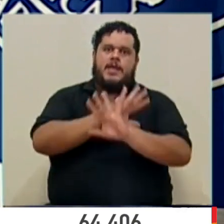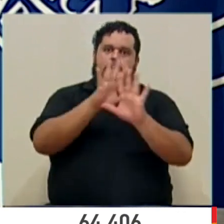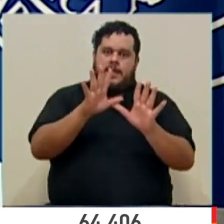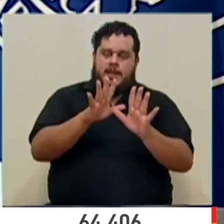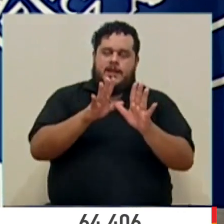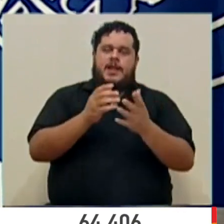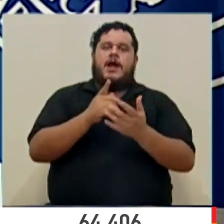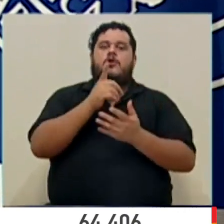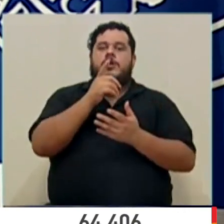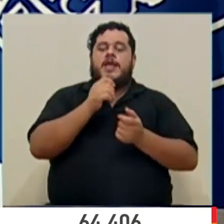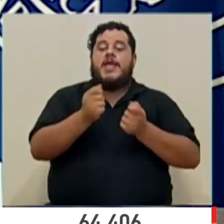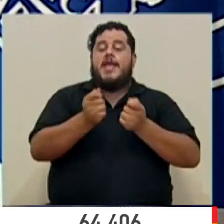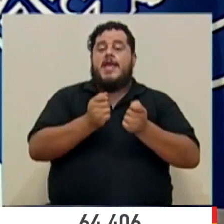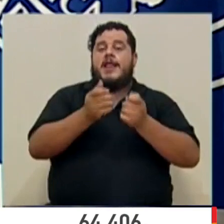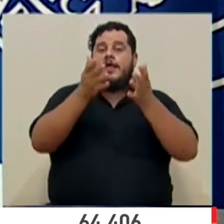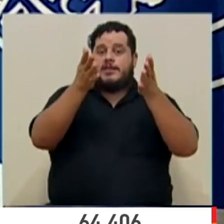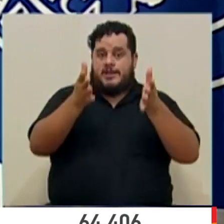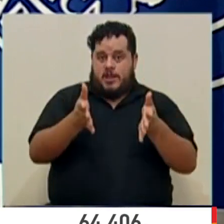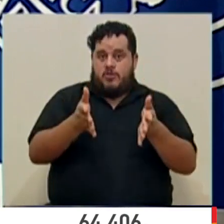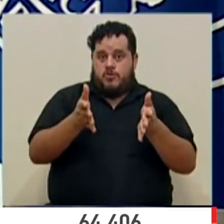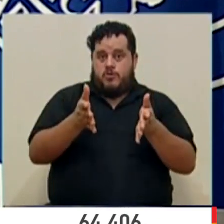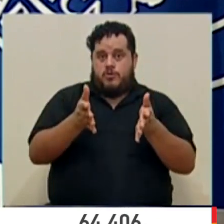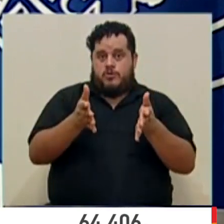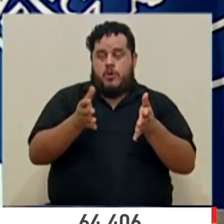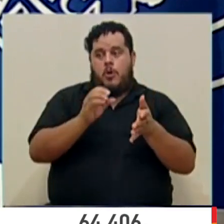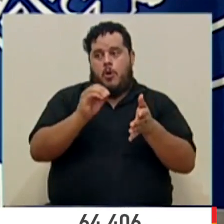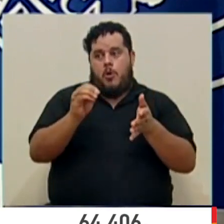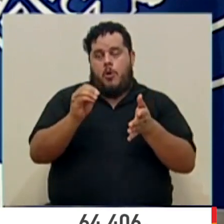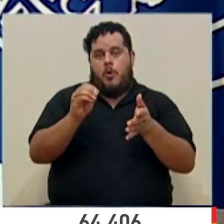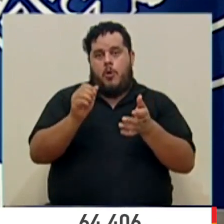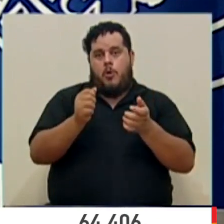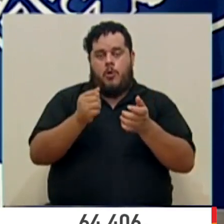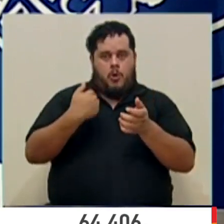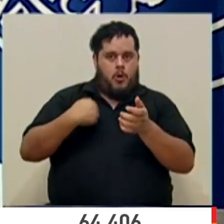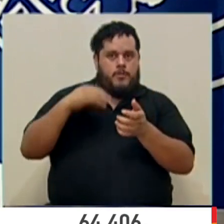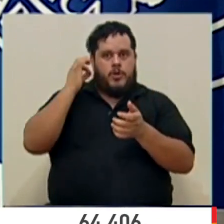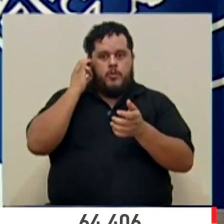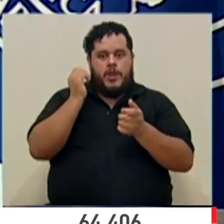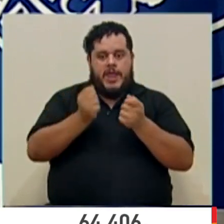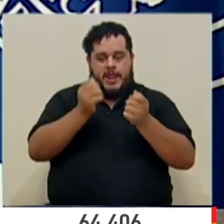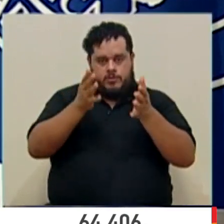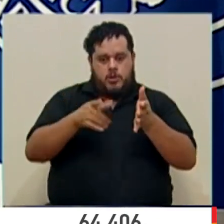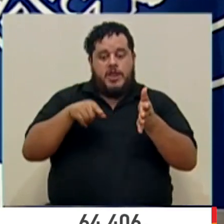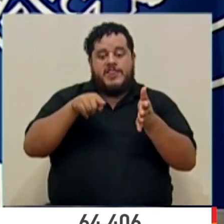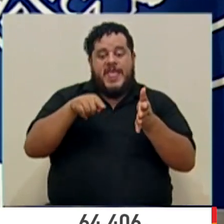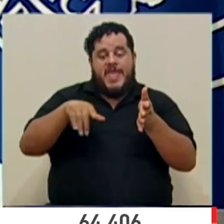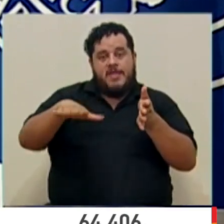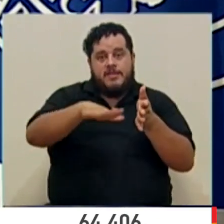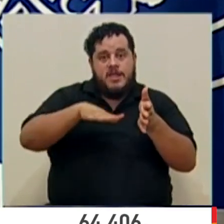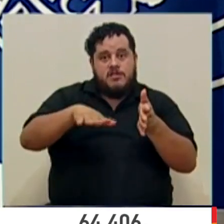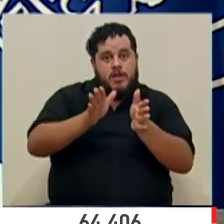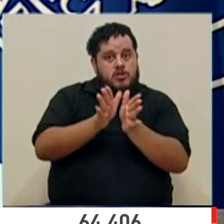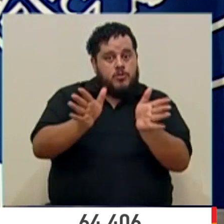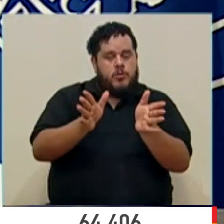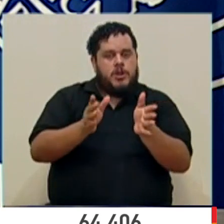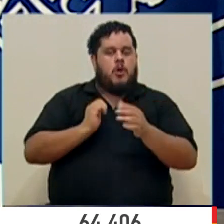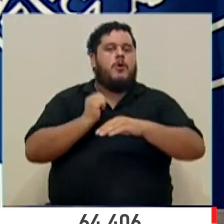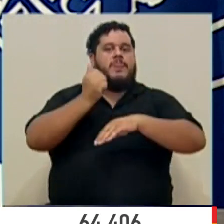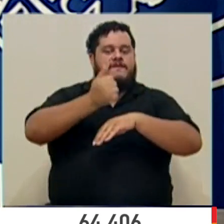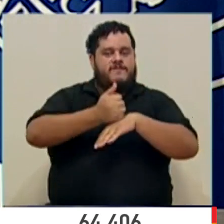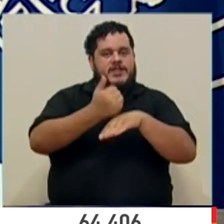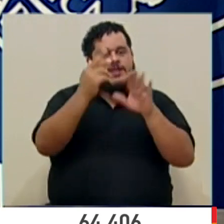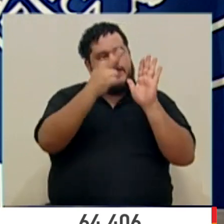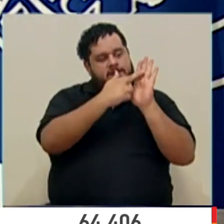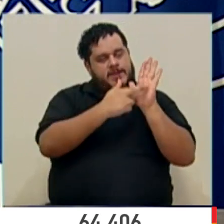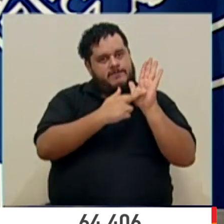que le corresponderá al administrador o administradora de ese espacio público definir y delimitar. Si hay